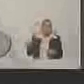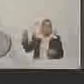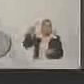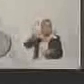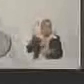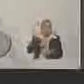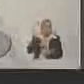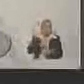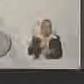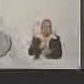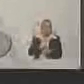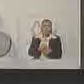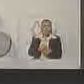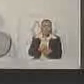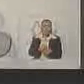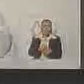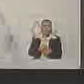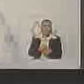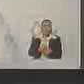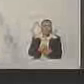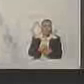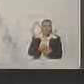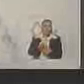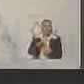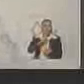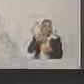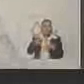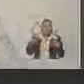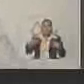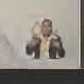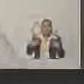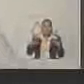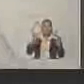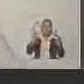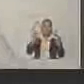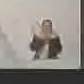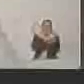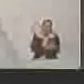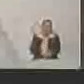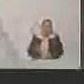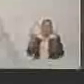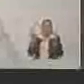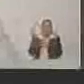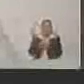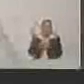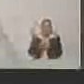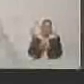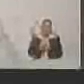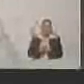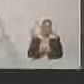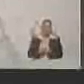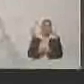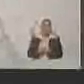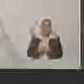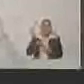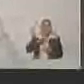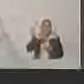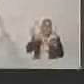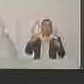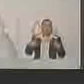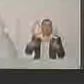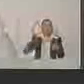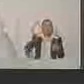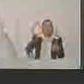las áreas familiares, desde la convivencia familiar, desde los valores familiares, desde los resultados en una